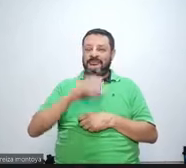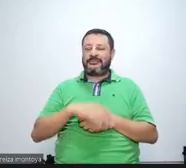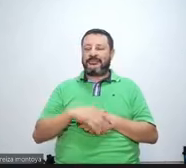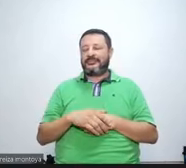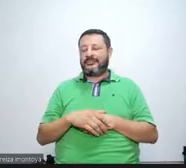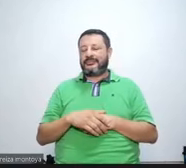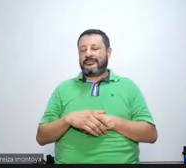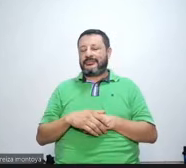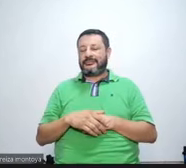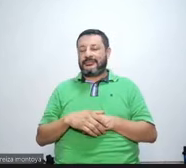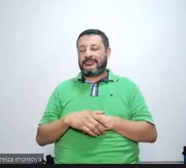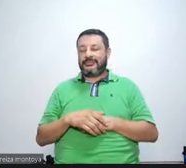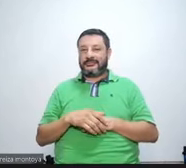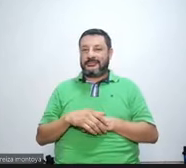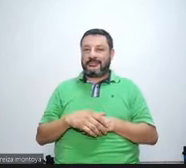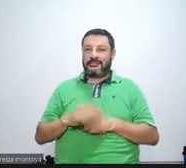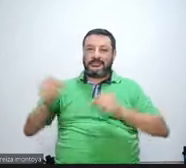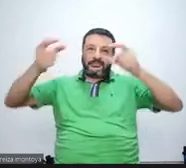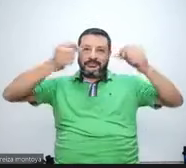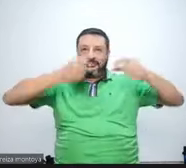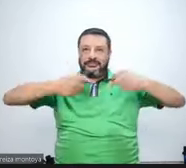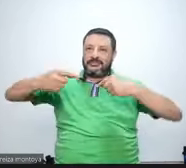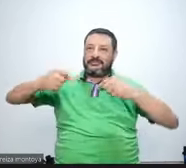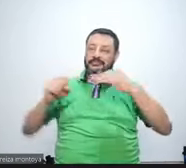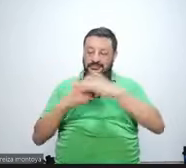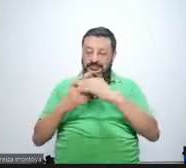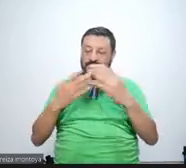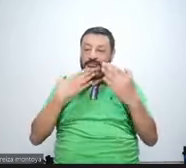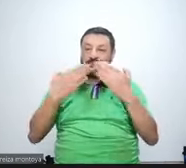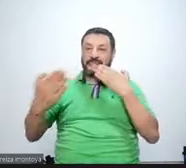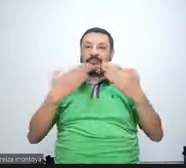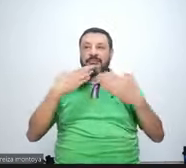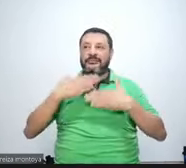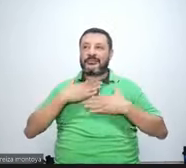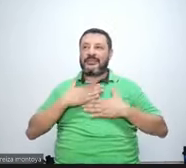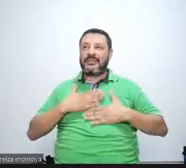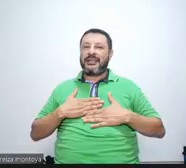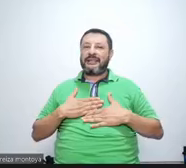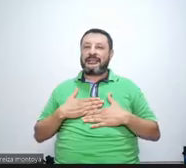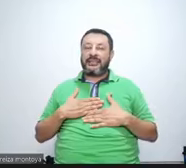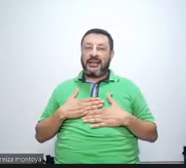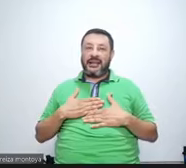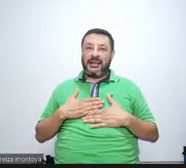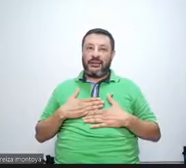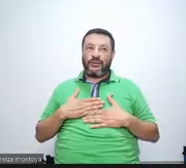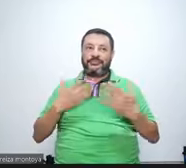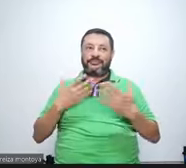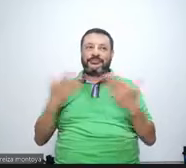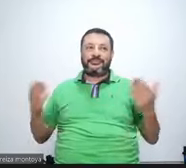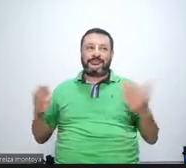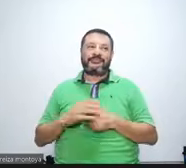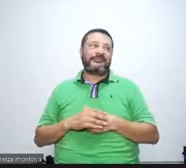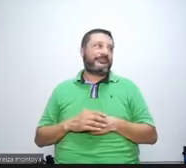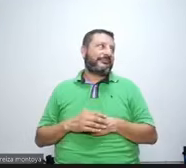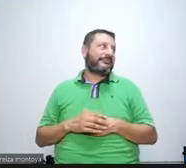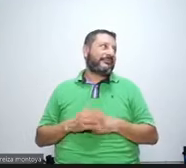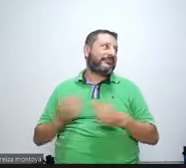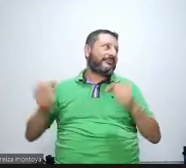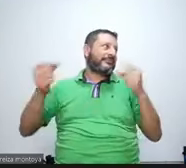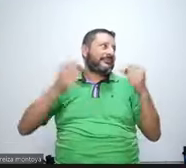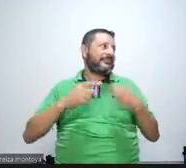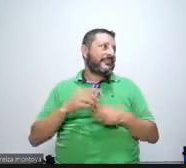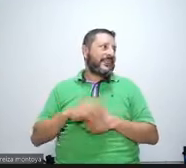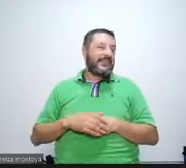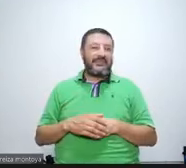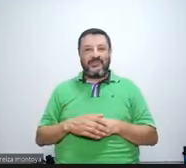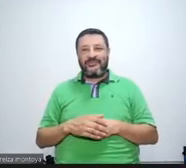porque igual eso también me genera a mí mucha tranquilidad. Igual también he tenido competencias sin él, y obviamente